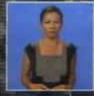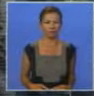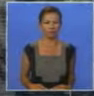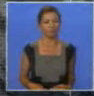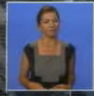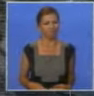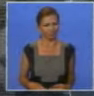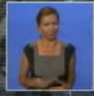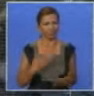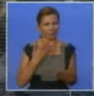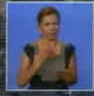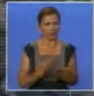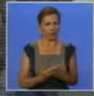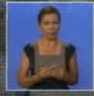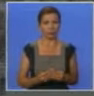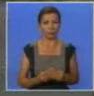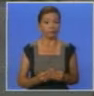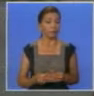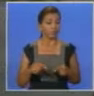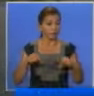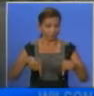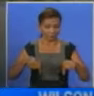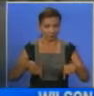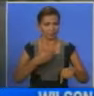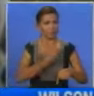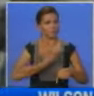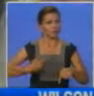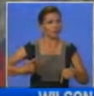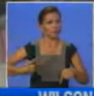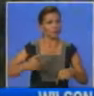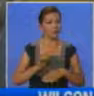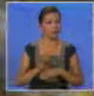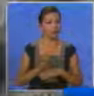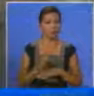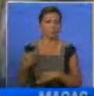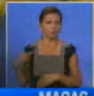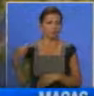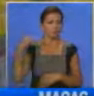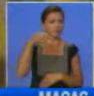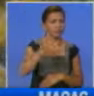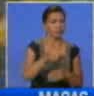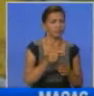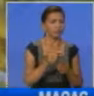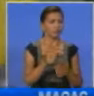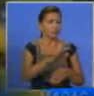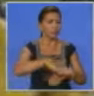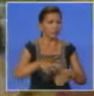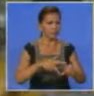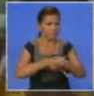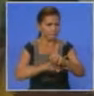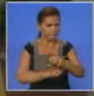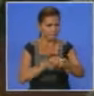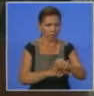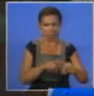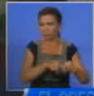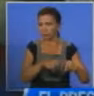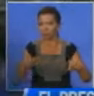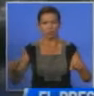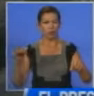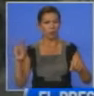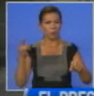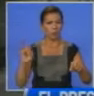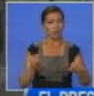Gracias, en estudios, así es, el presidente de la República, Rafael Correa, llegó hoy a Macas para inaugurar la carretera Macas-Riobamba en su último tramo de